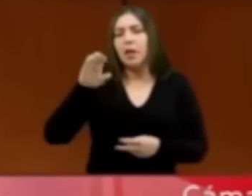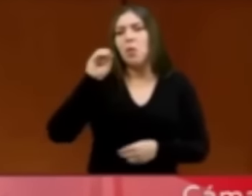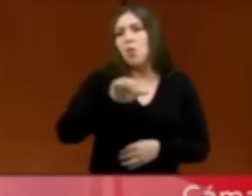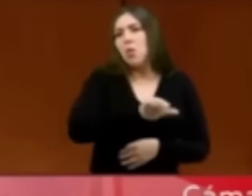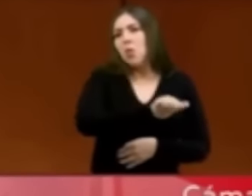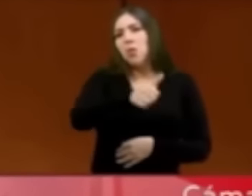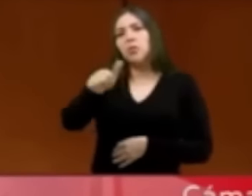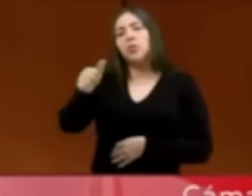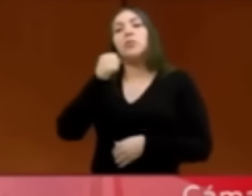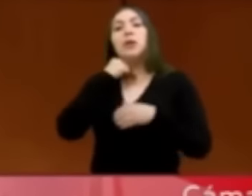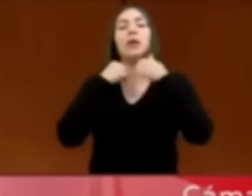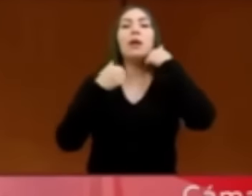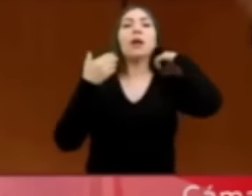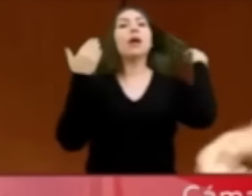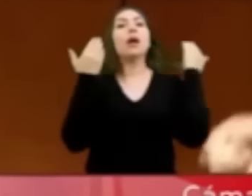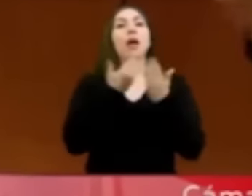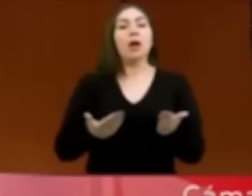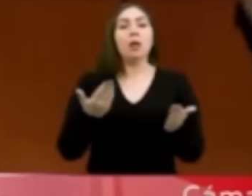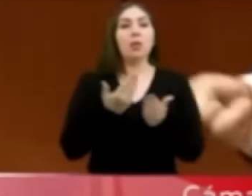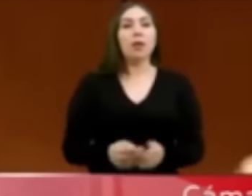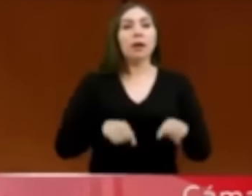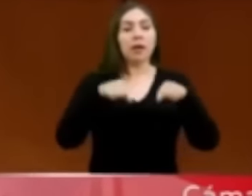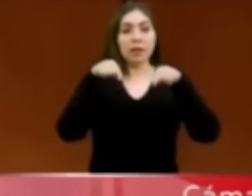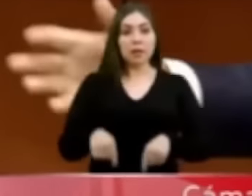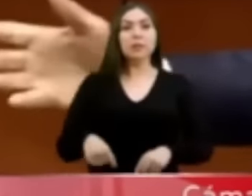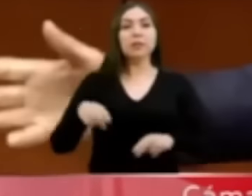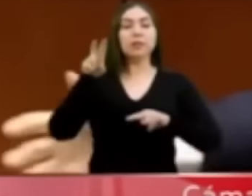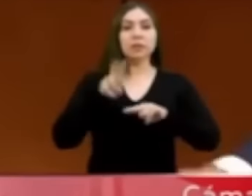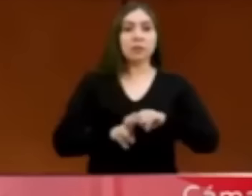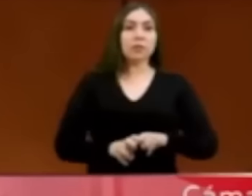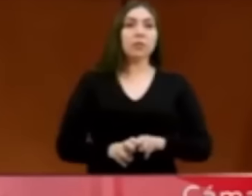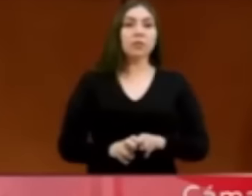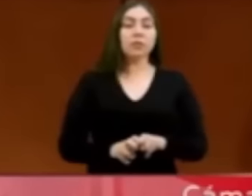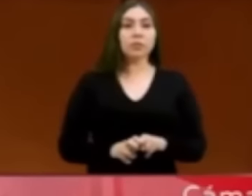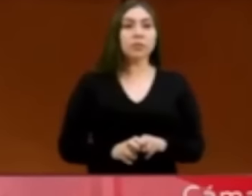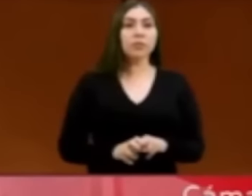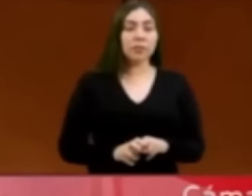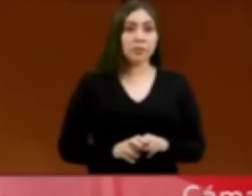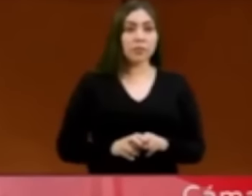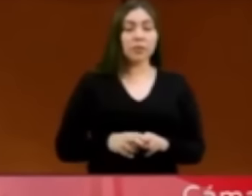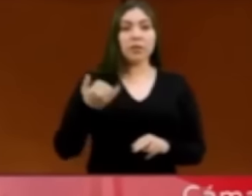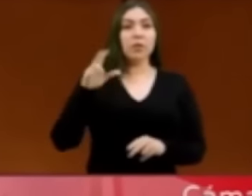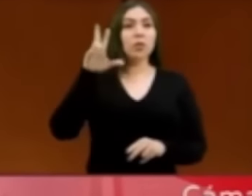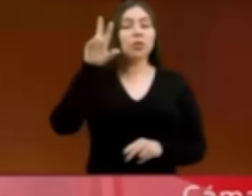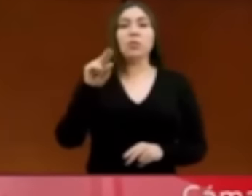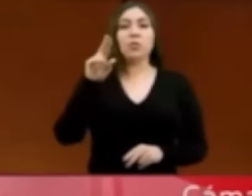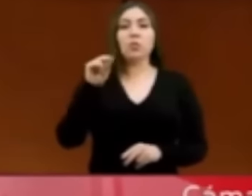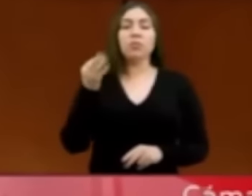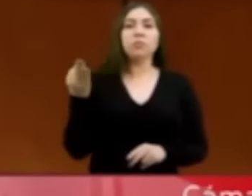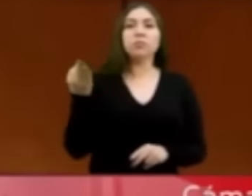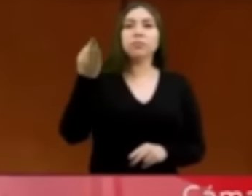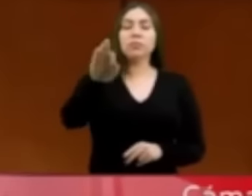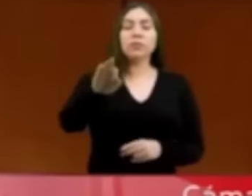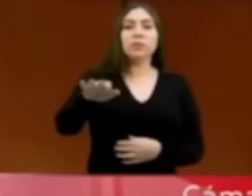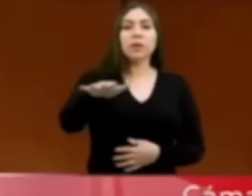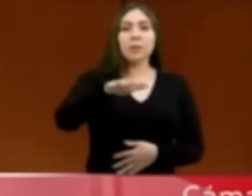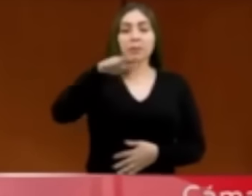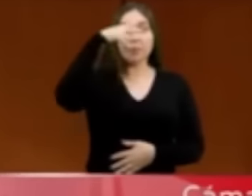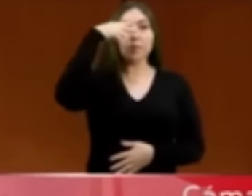senador. Hoy estaría aquí sentado y, por cierto, no le estaría dando la espalda al pueblo de